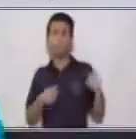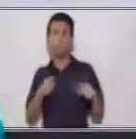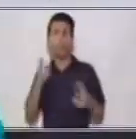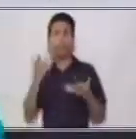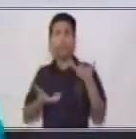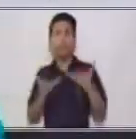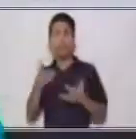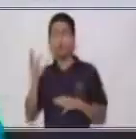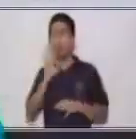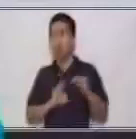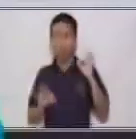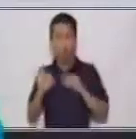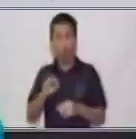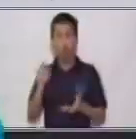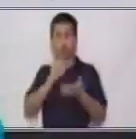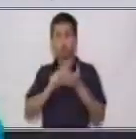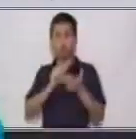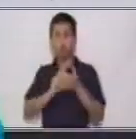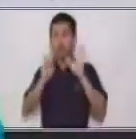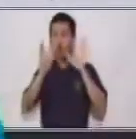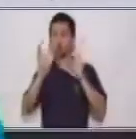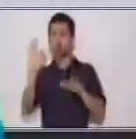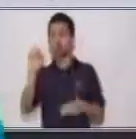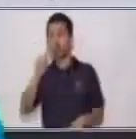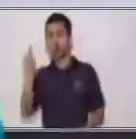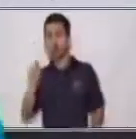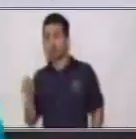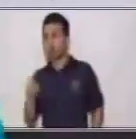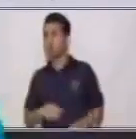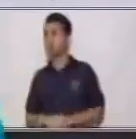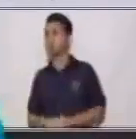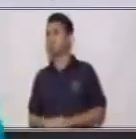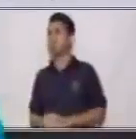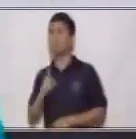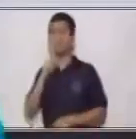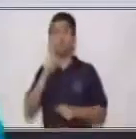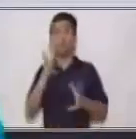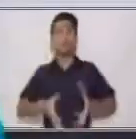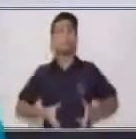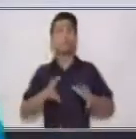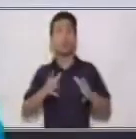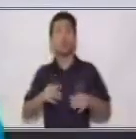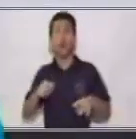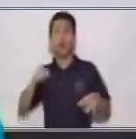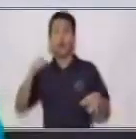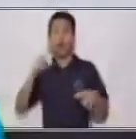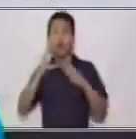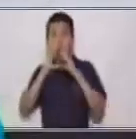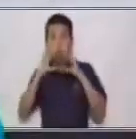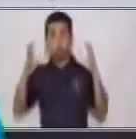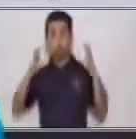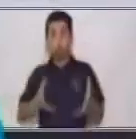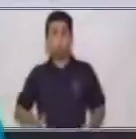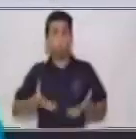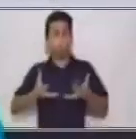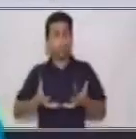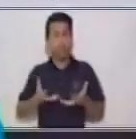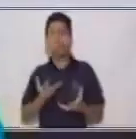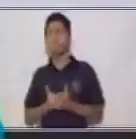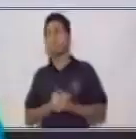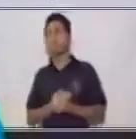onzas. Una pelota podría pesar, ya con el aire y todo que contiene, tal